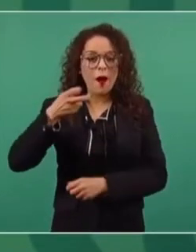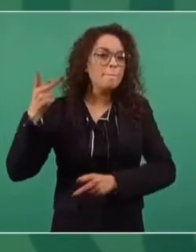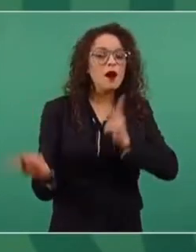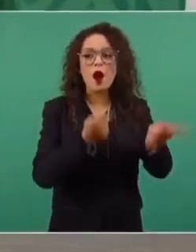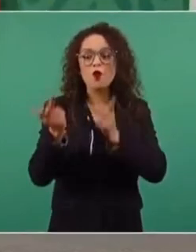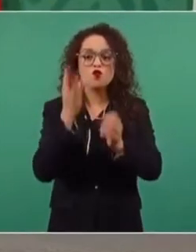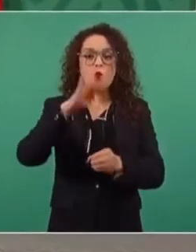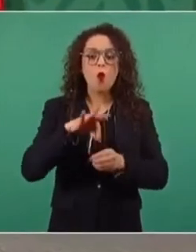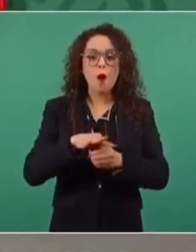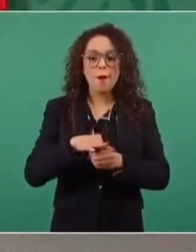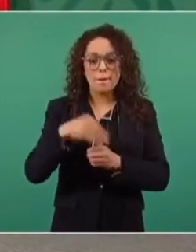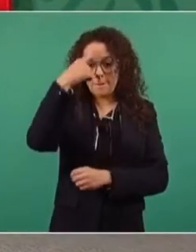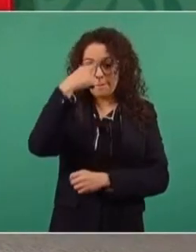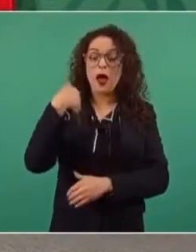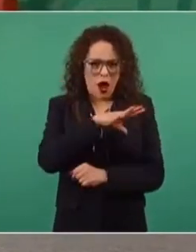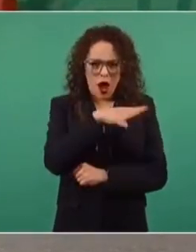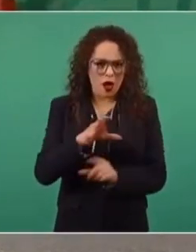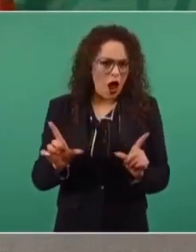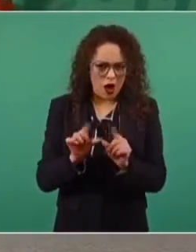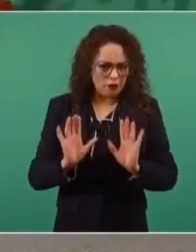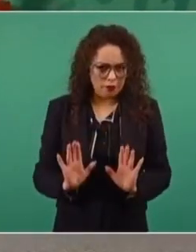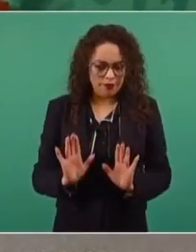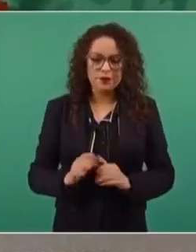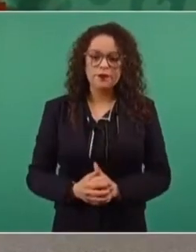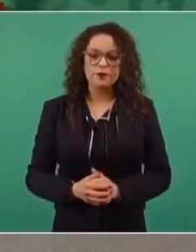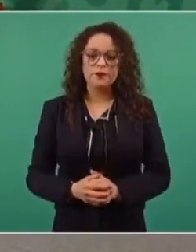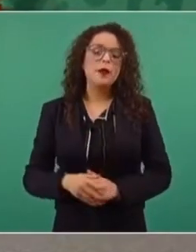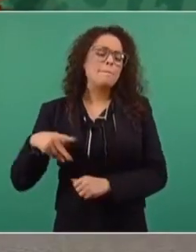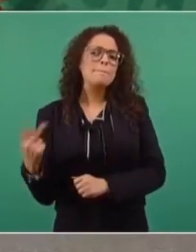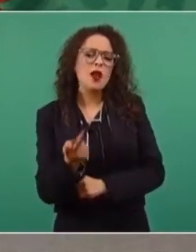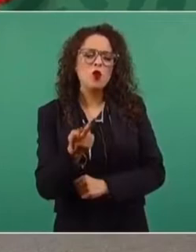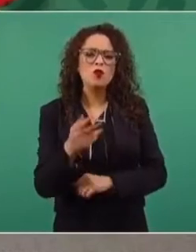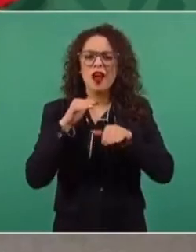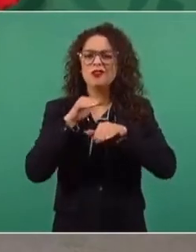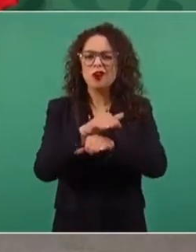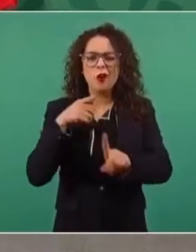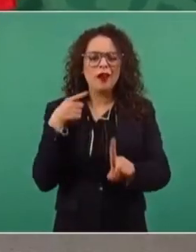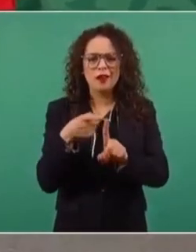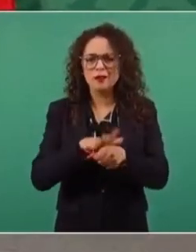consulta para el mes de agosto. La pregunta tiene que ver